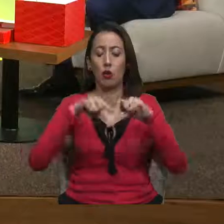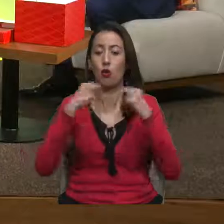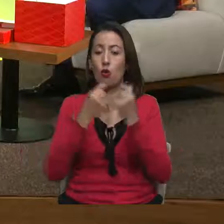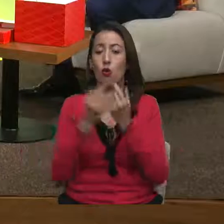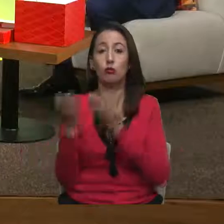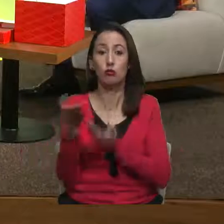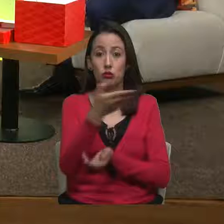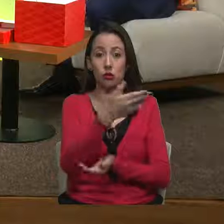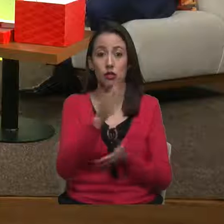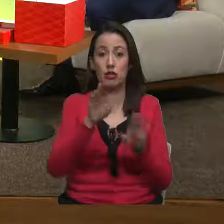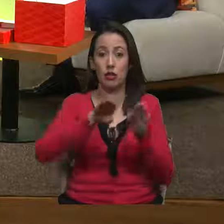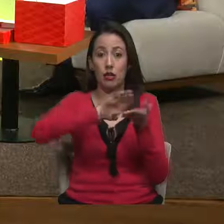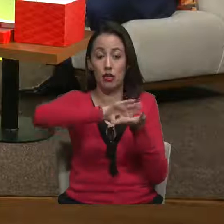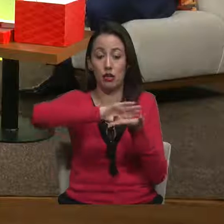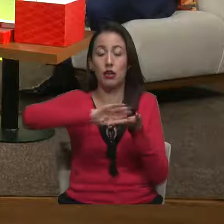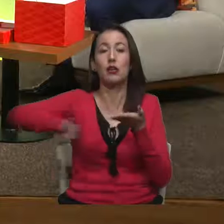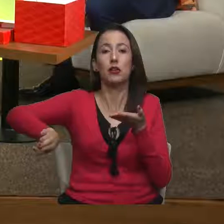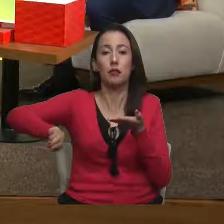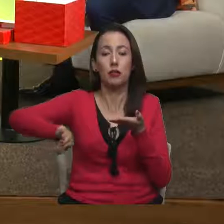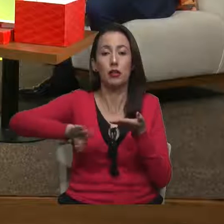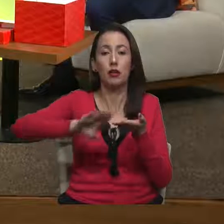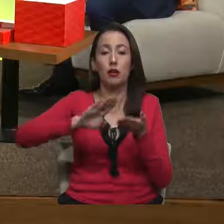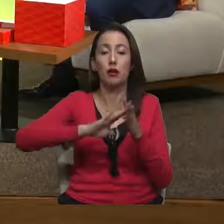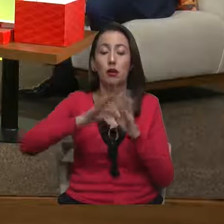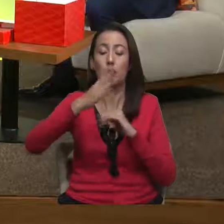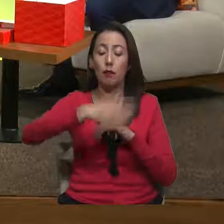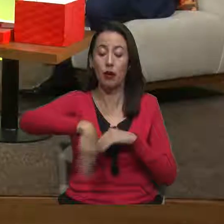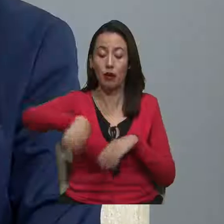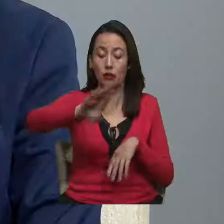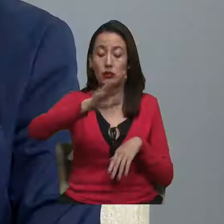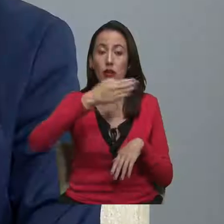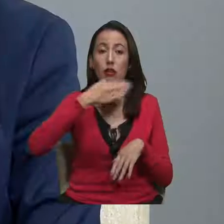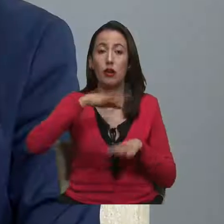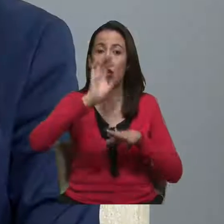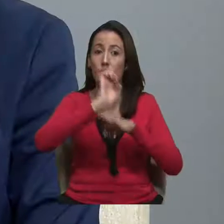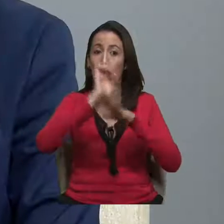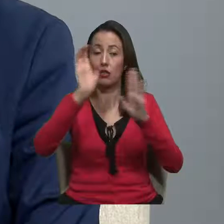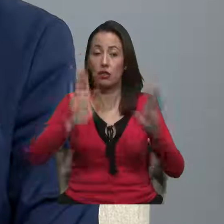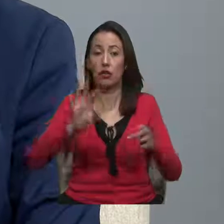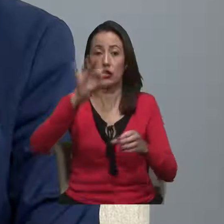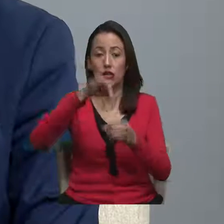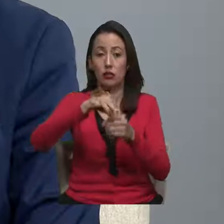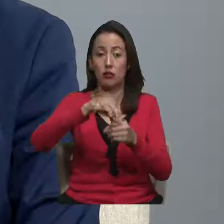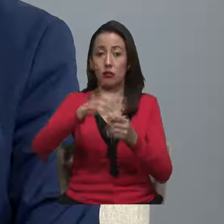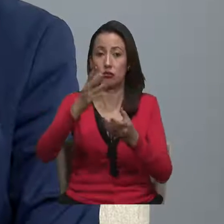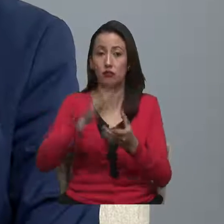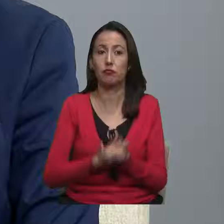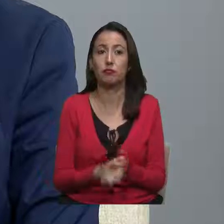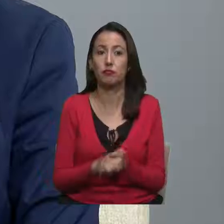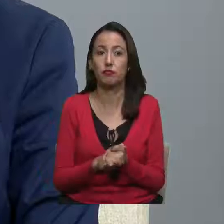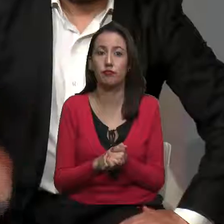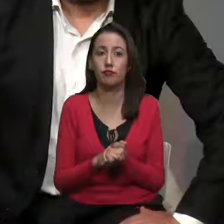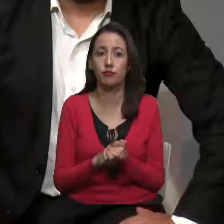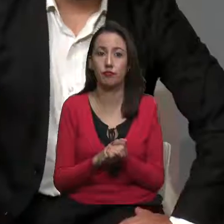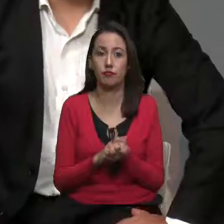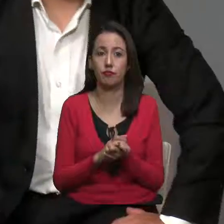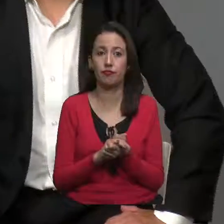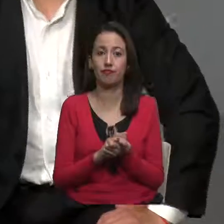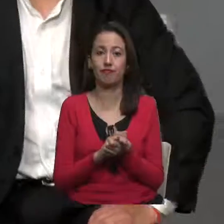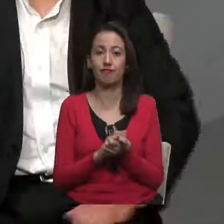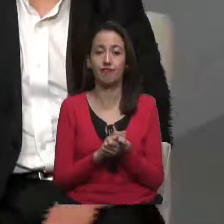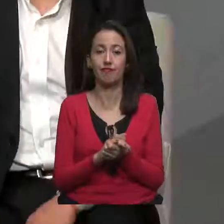eliminar lo tanto queremos eliminar pero el pueblo ecuatoriano es el mandante a través de una consulta así es otro por